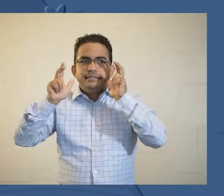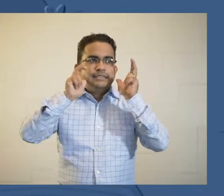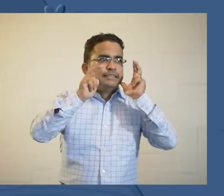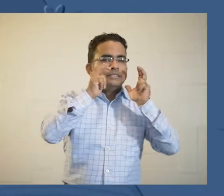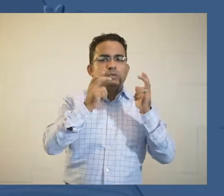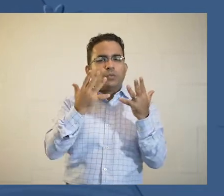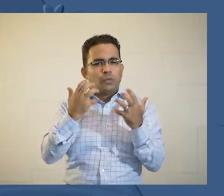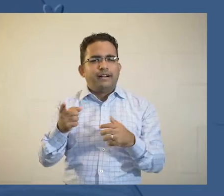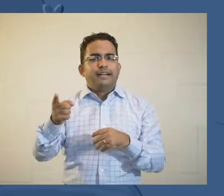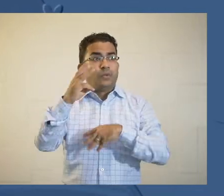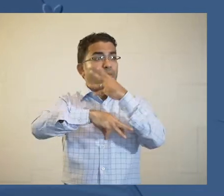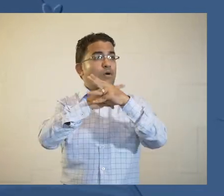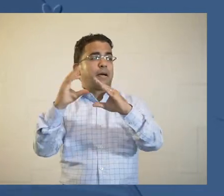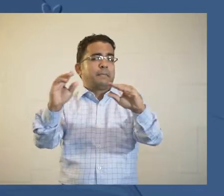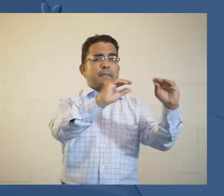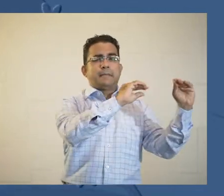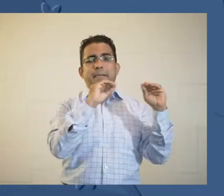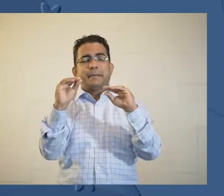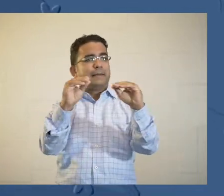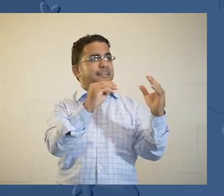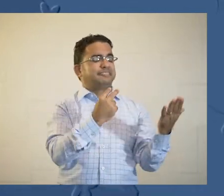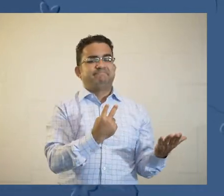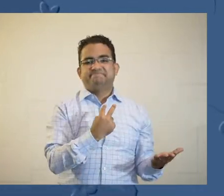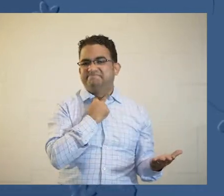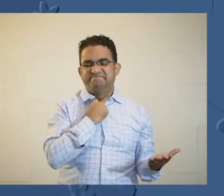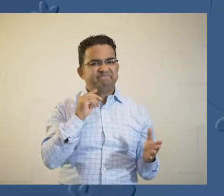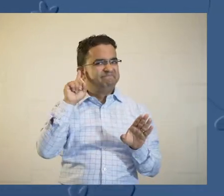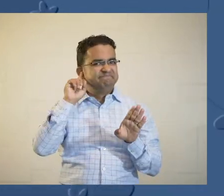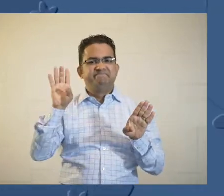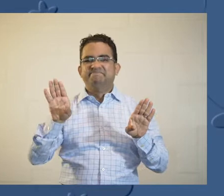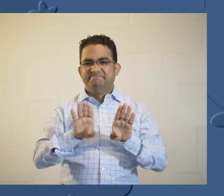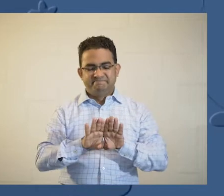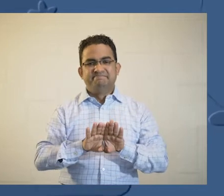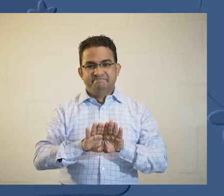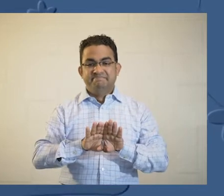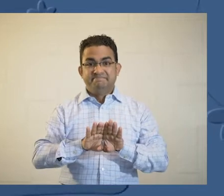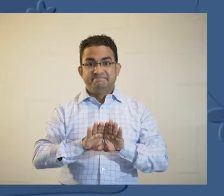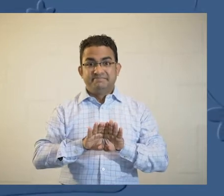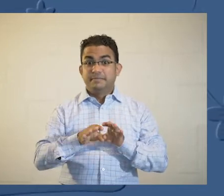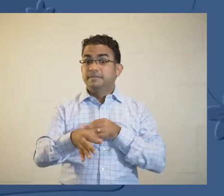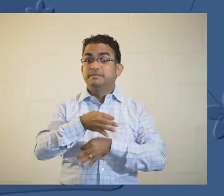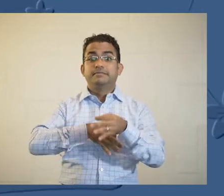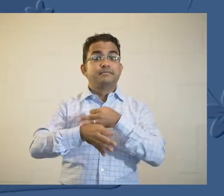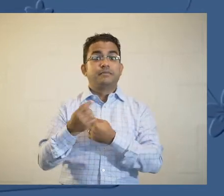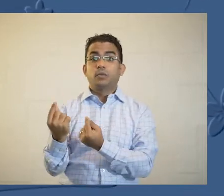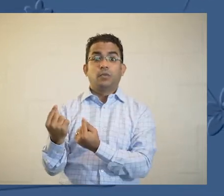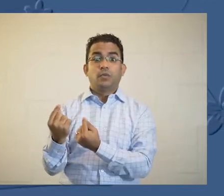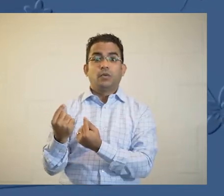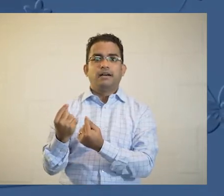todas las voces del mundo, pero la vida no se lo concedió. A cambio,